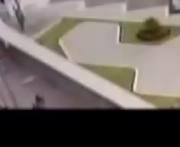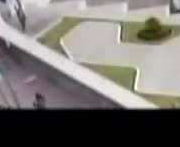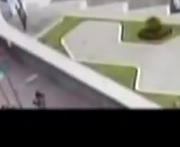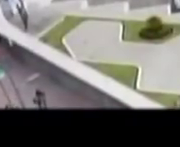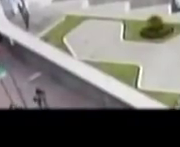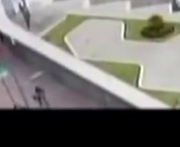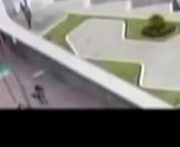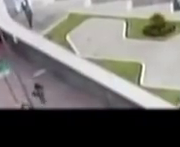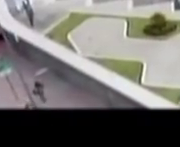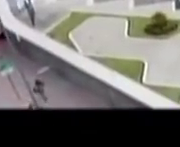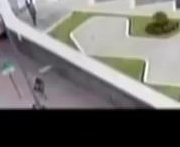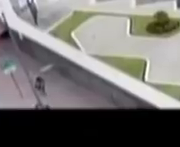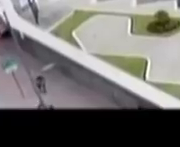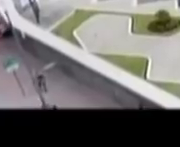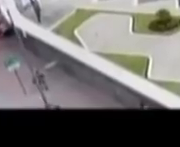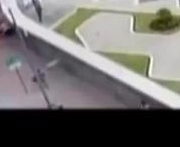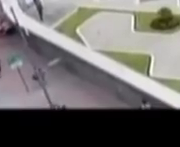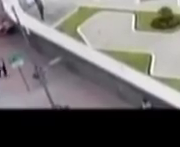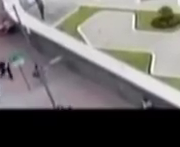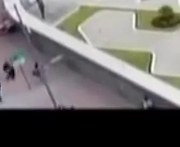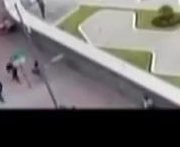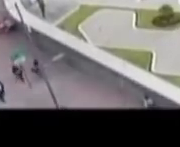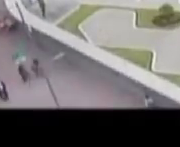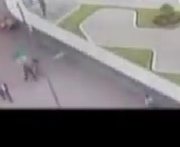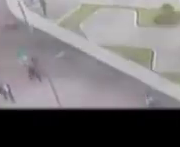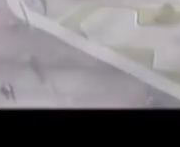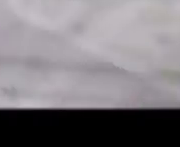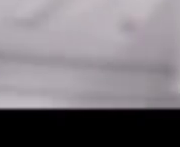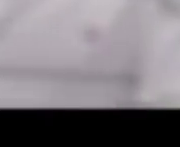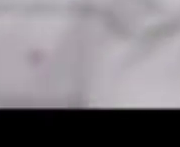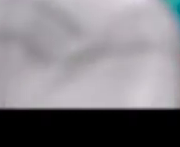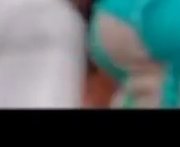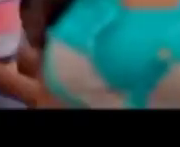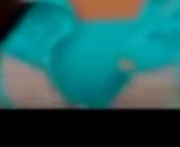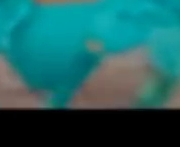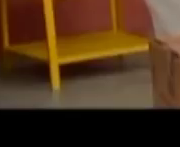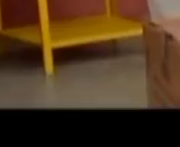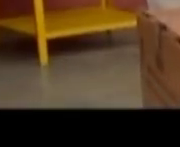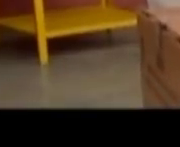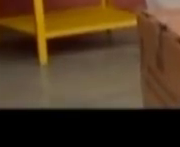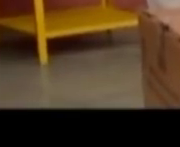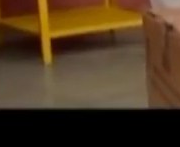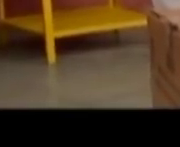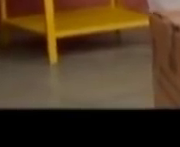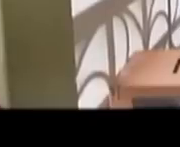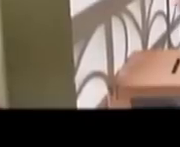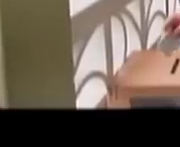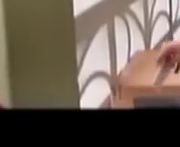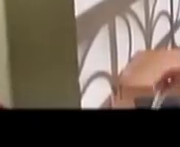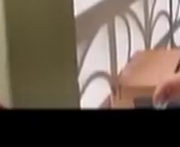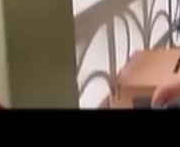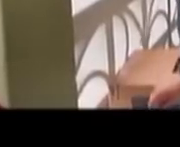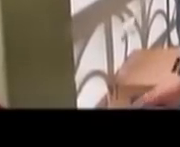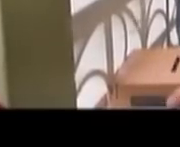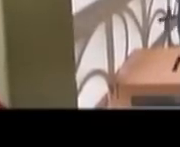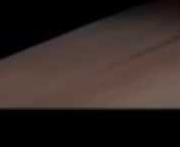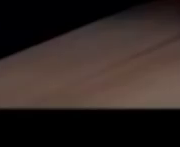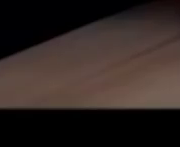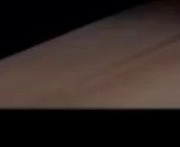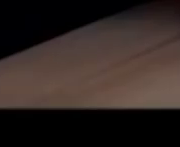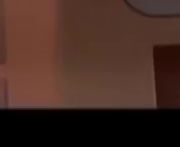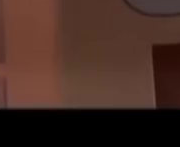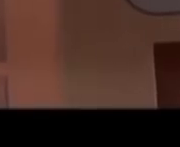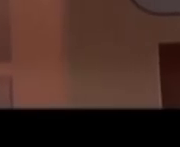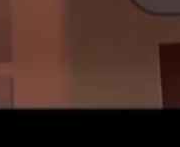información oportuna y clara, apegada a los principios democráticos que serán fundamentales para que las y los ciudadanos vivan